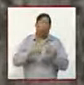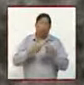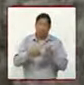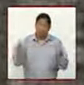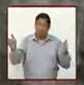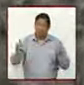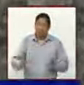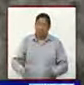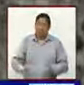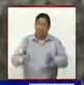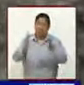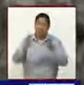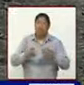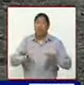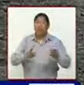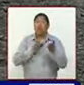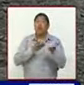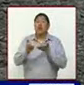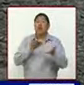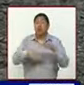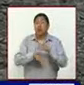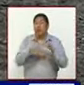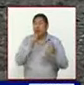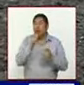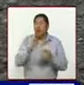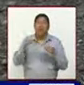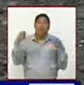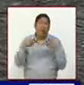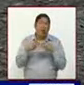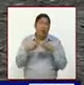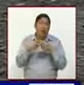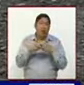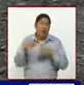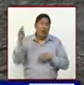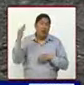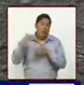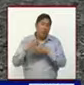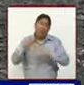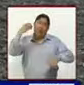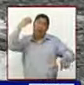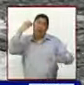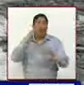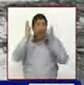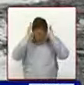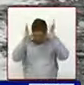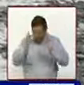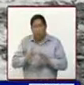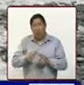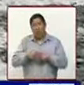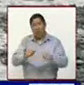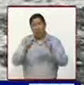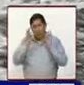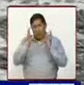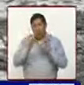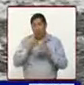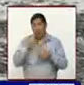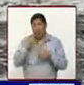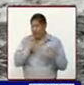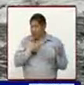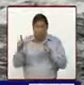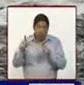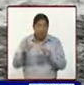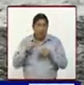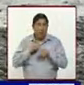las vías y poner en funcionamiento los servicios básicos como agua, luz, alcantarillado y garantizar la atención médica permanente. Se ha dispuesto